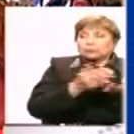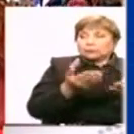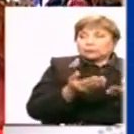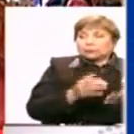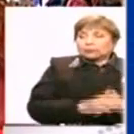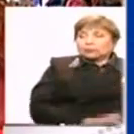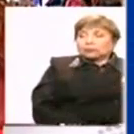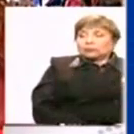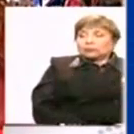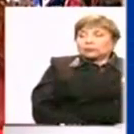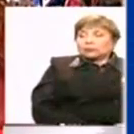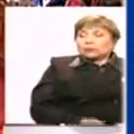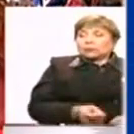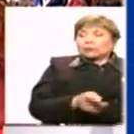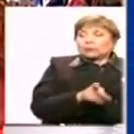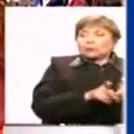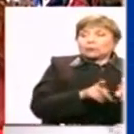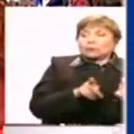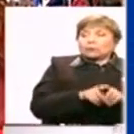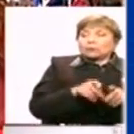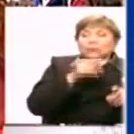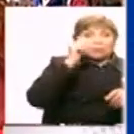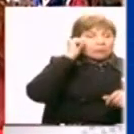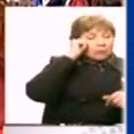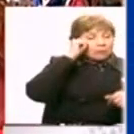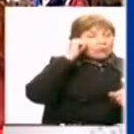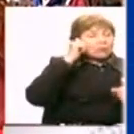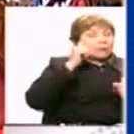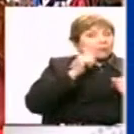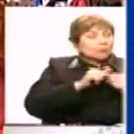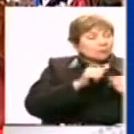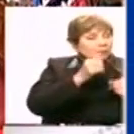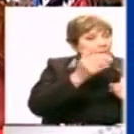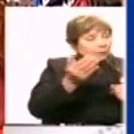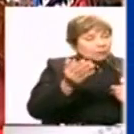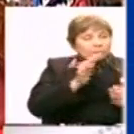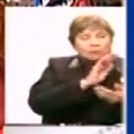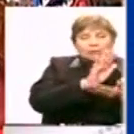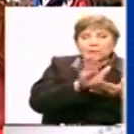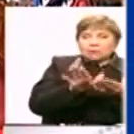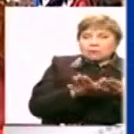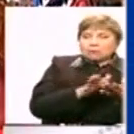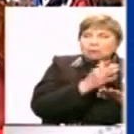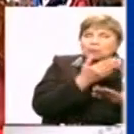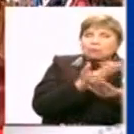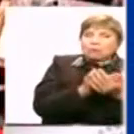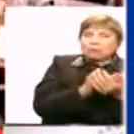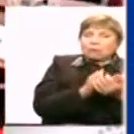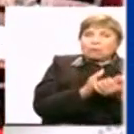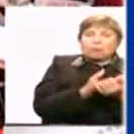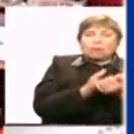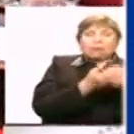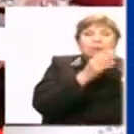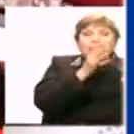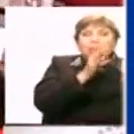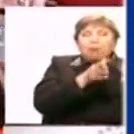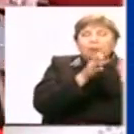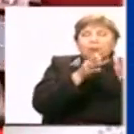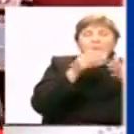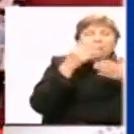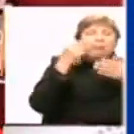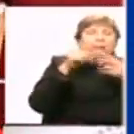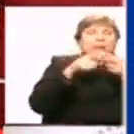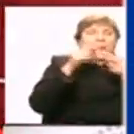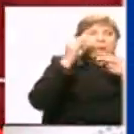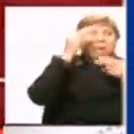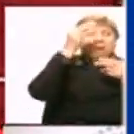es lo correcto de acuerdo a sus funciones. Y nosotros, en su momento, en este caso, pues la organización política, el doctor Vladimir Cerrón, o aquellos que resulten responsables,